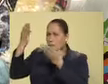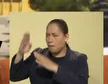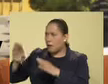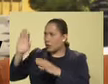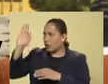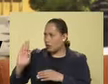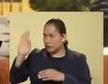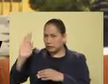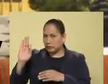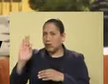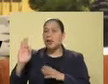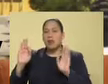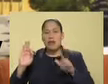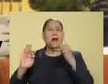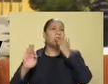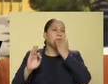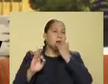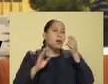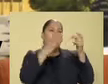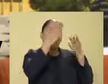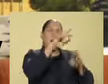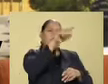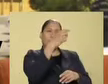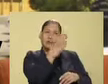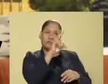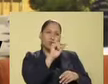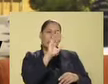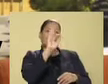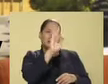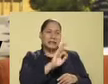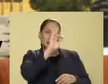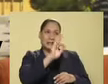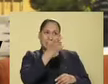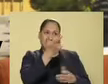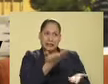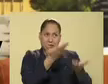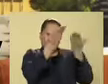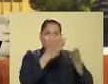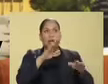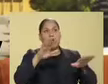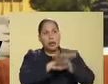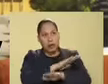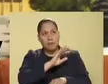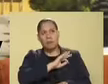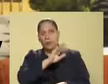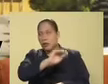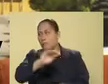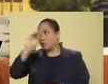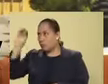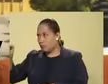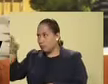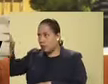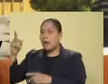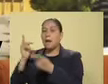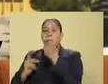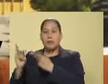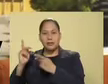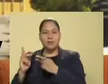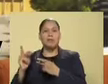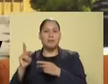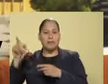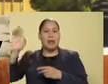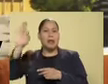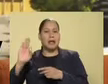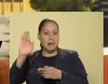interés, ya puedes cambiarte de banco para adquirir ese préstamo que te cobra menos